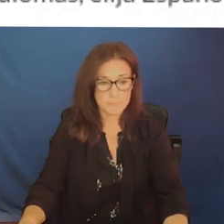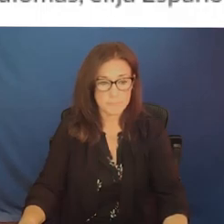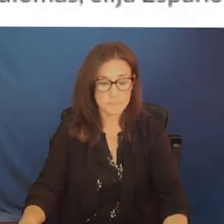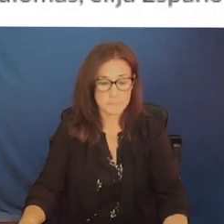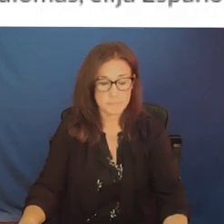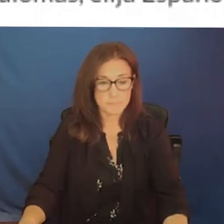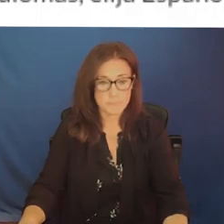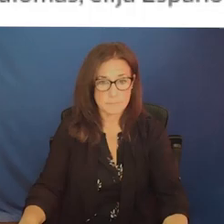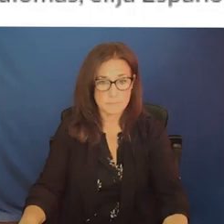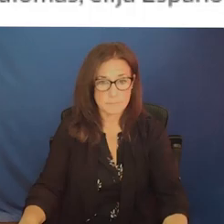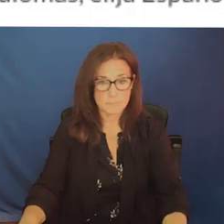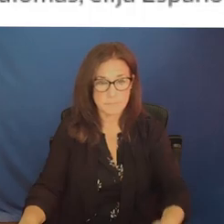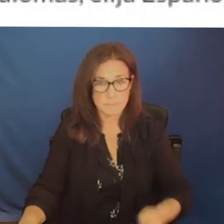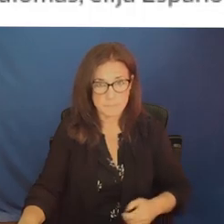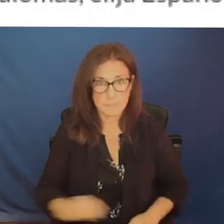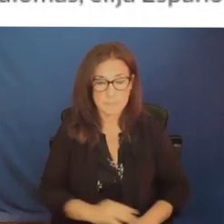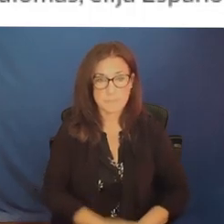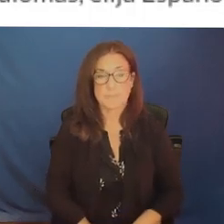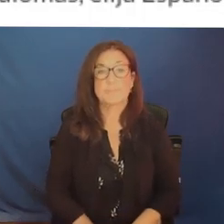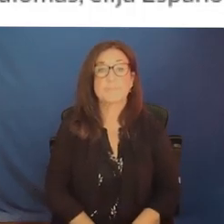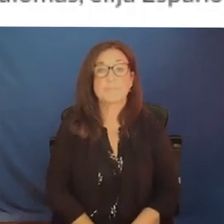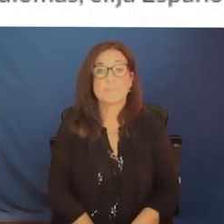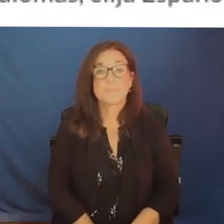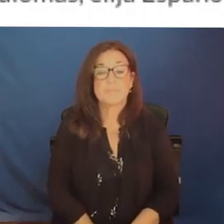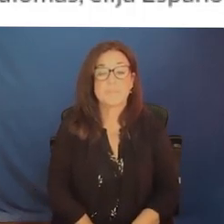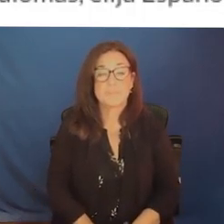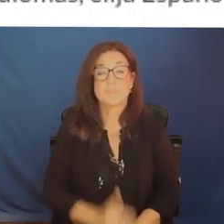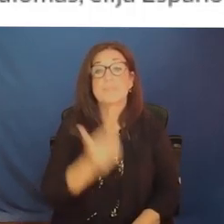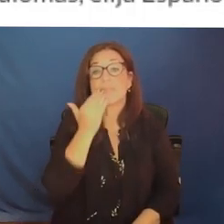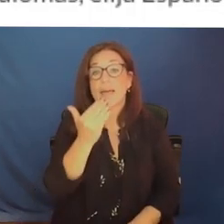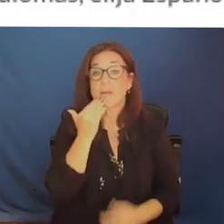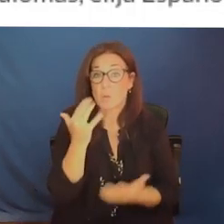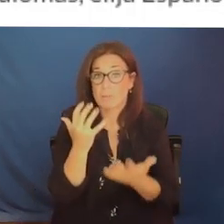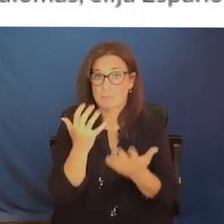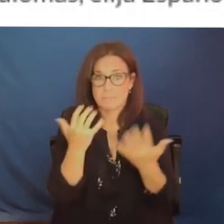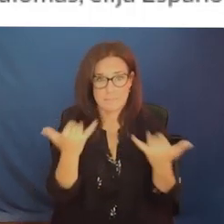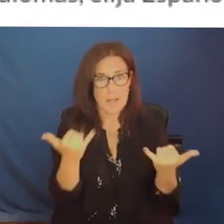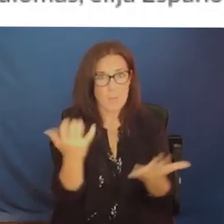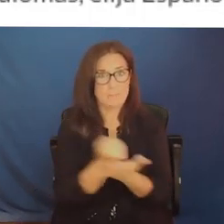gracias premio women abriguen